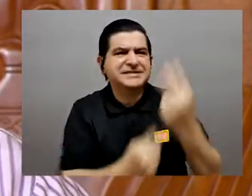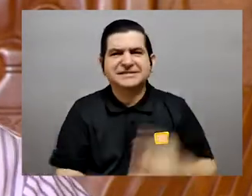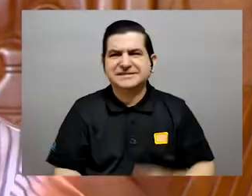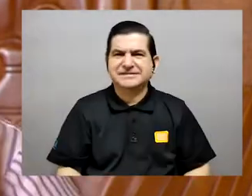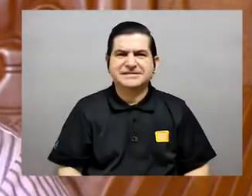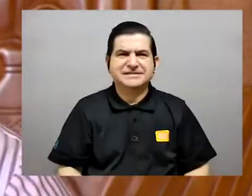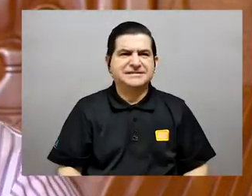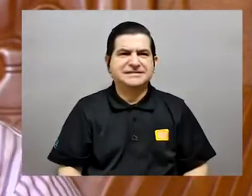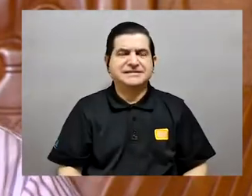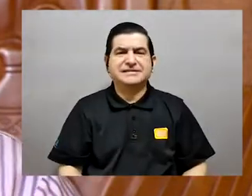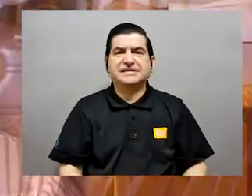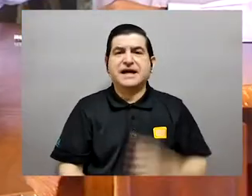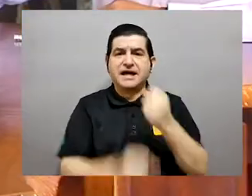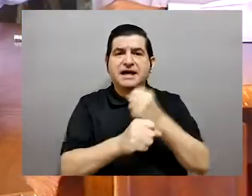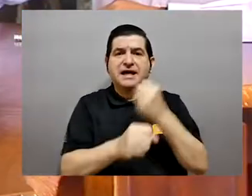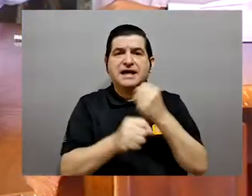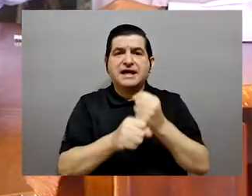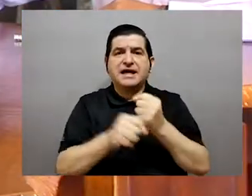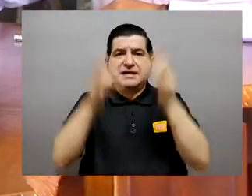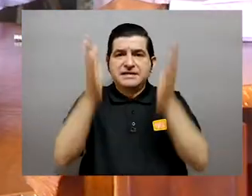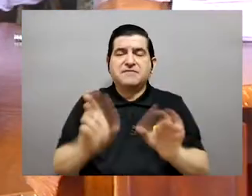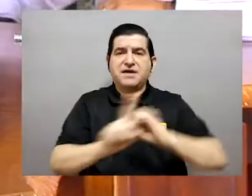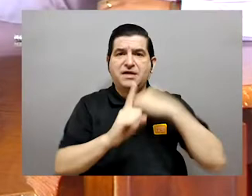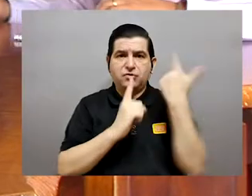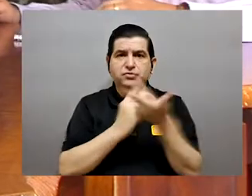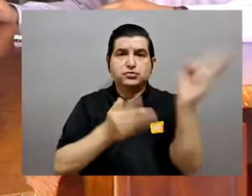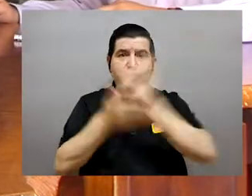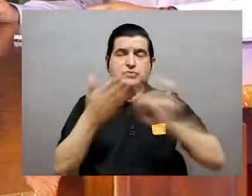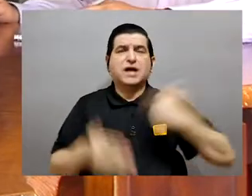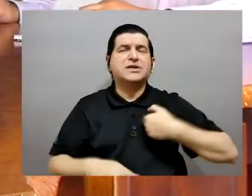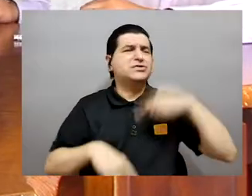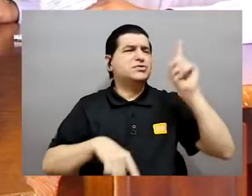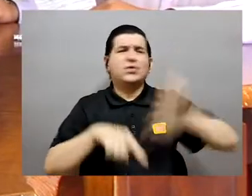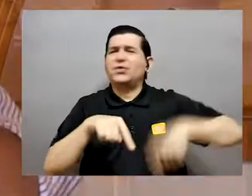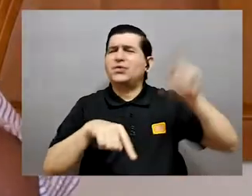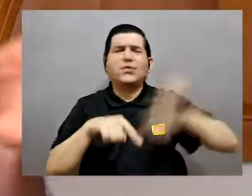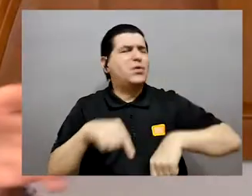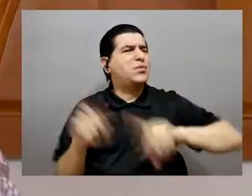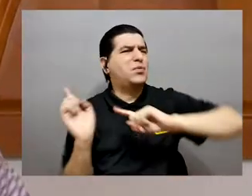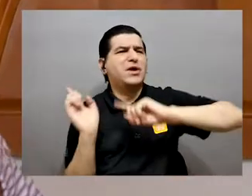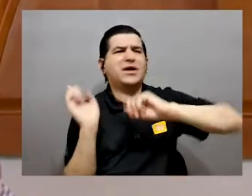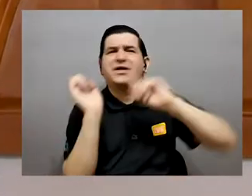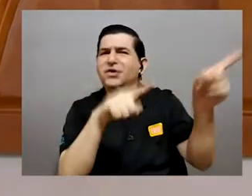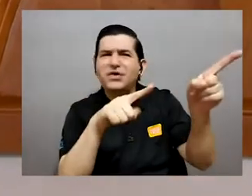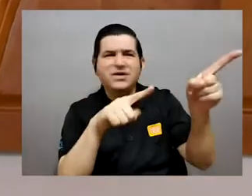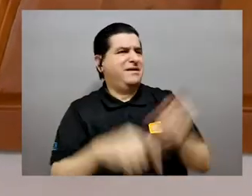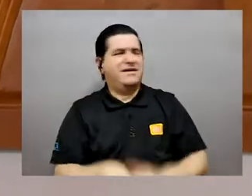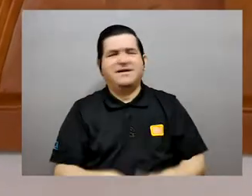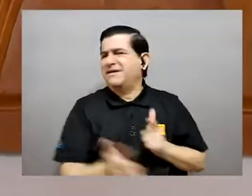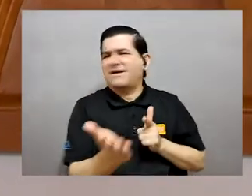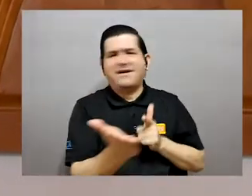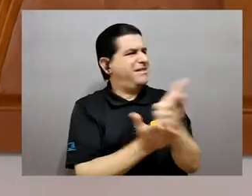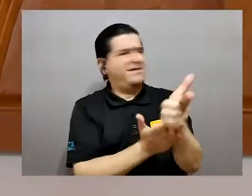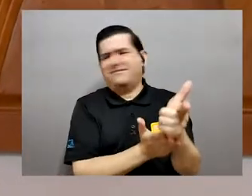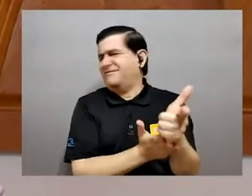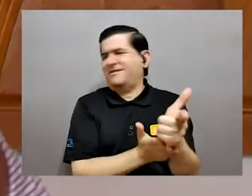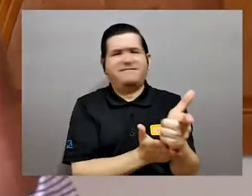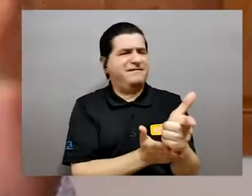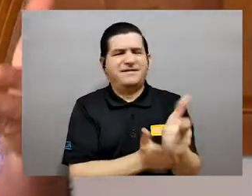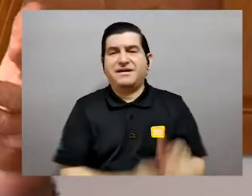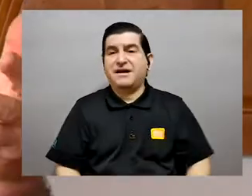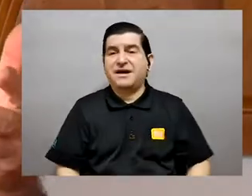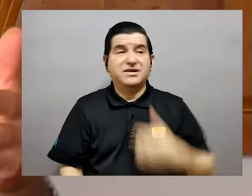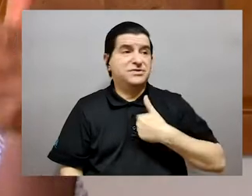noche, entonces fueron a Tilarán. Y ellas se quedaban, ellas eran como hermanas más en la casa. Y cuando